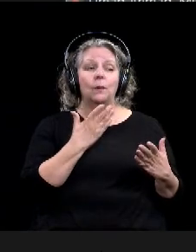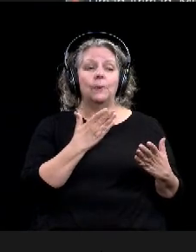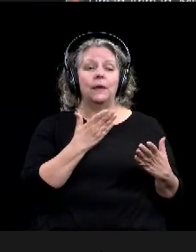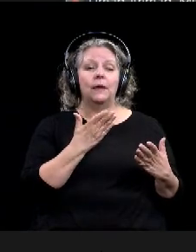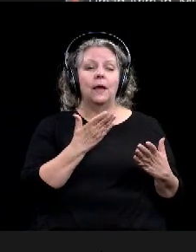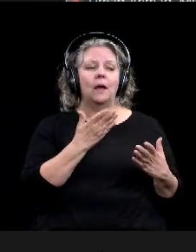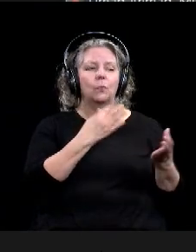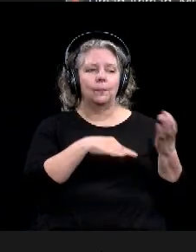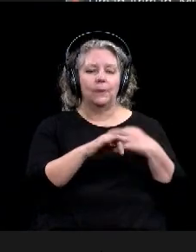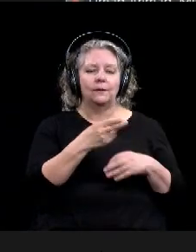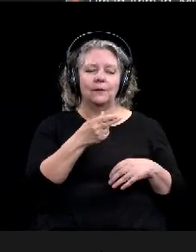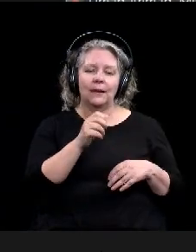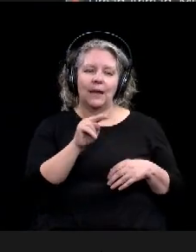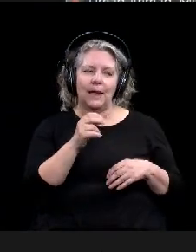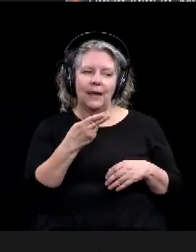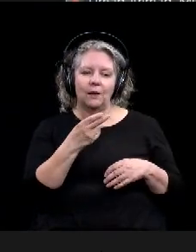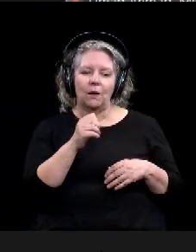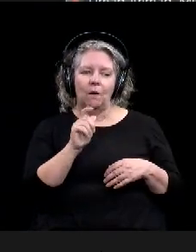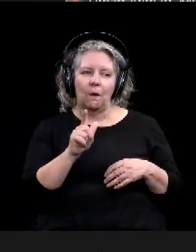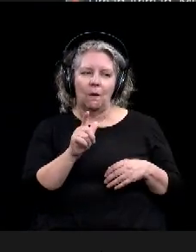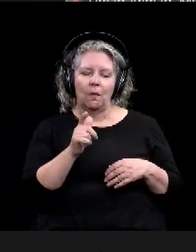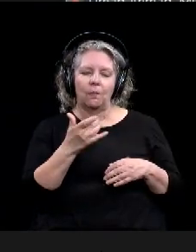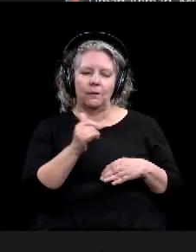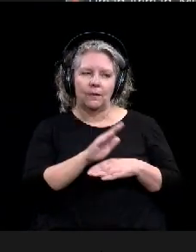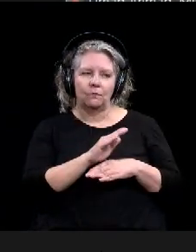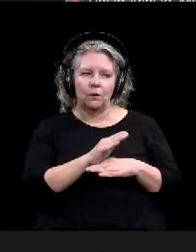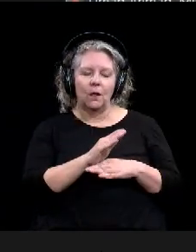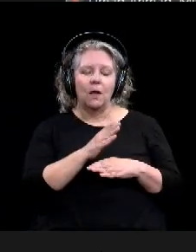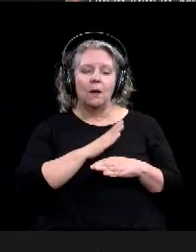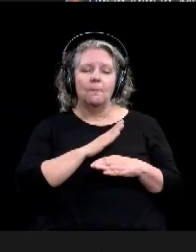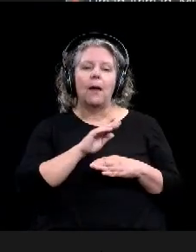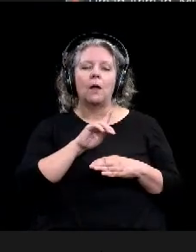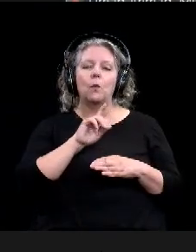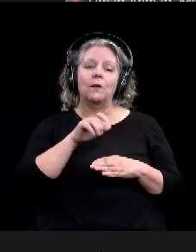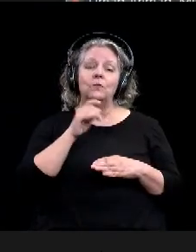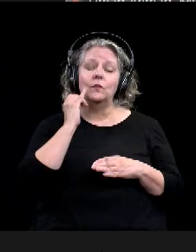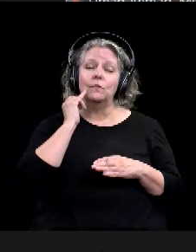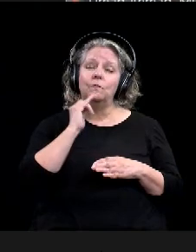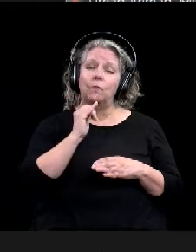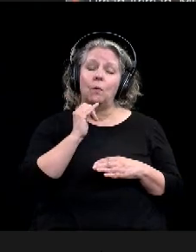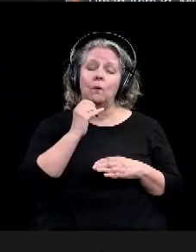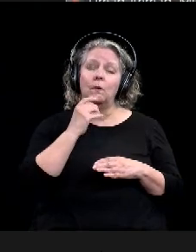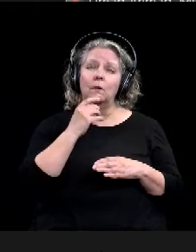es para comunidades marcial